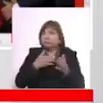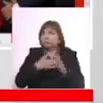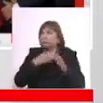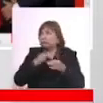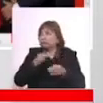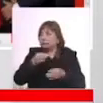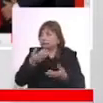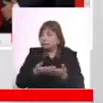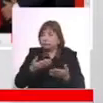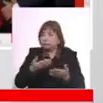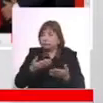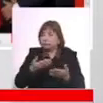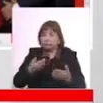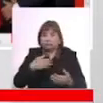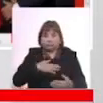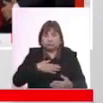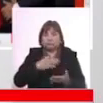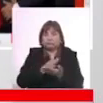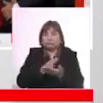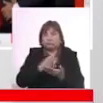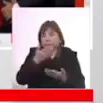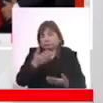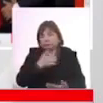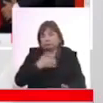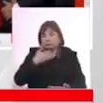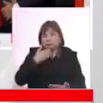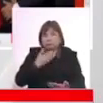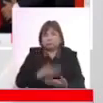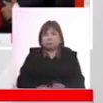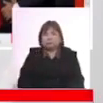sentido iba mi participación, señor presidente. Muchas gracias.